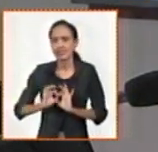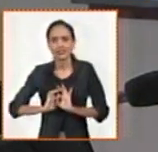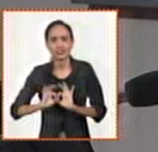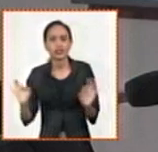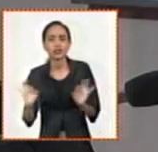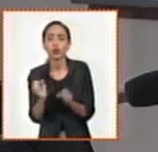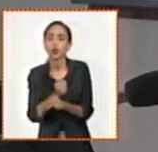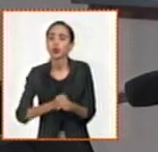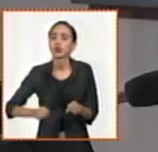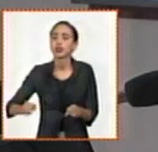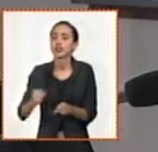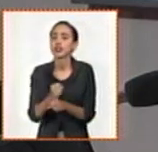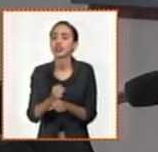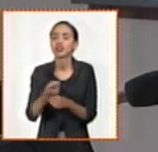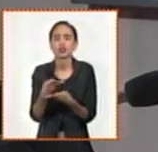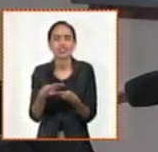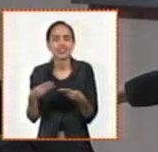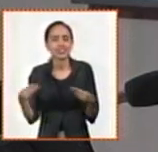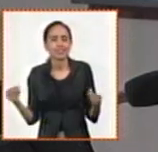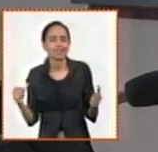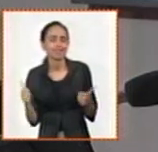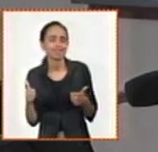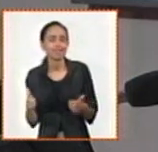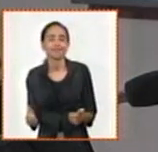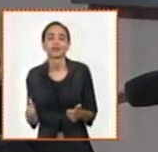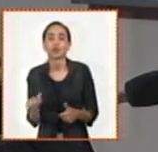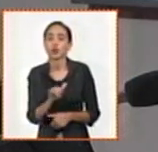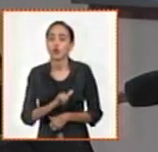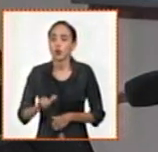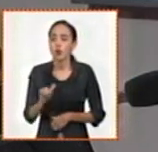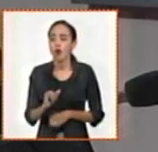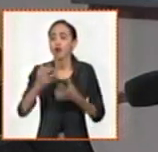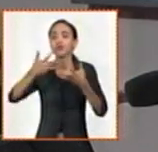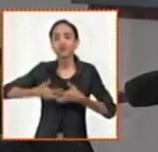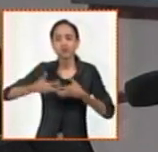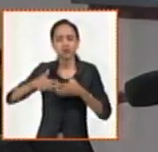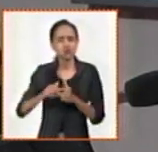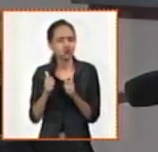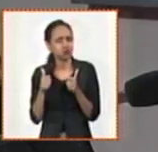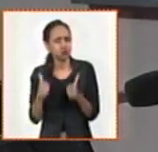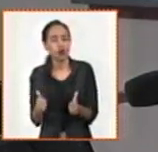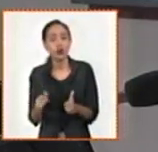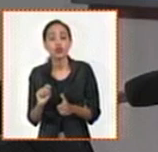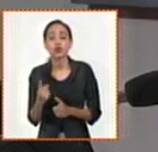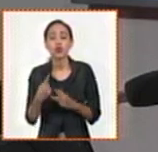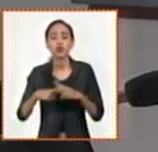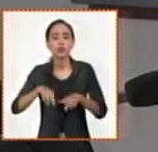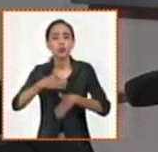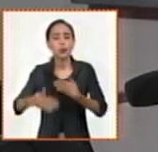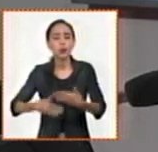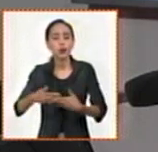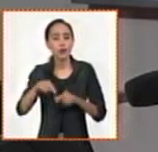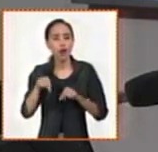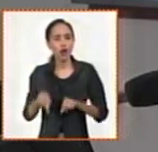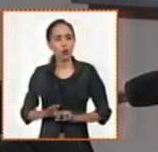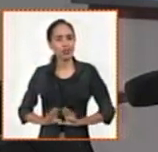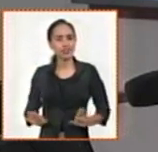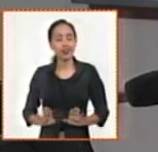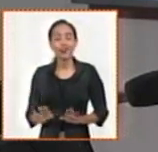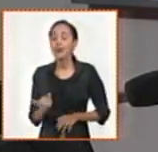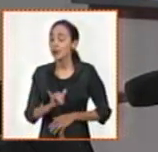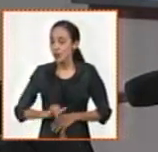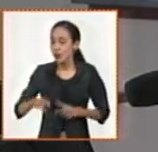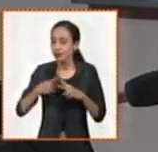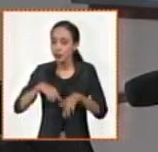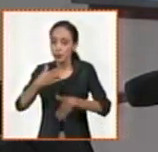eficiencia en el uso de la tierra, una capacidad productiva que no solo resuelve los problemas de ahora,